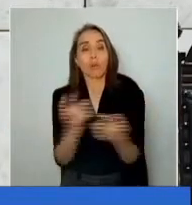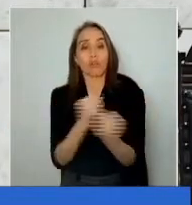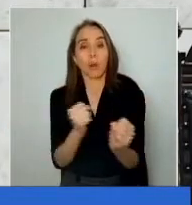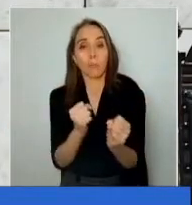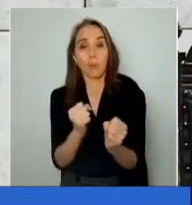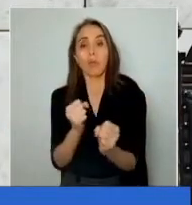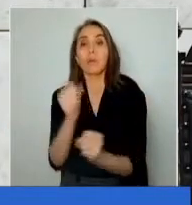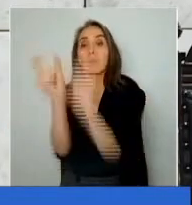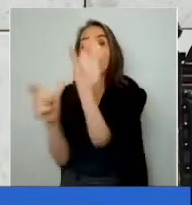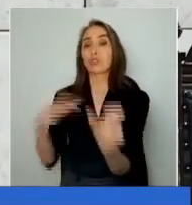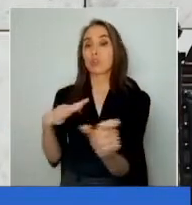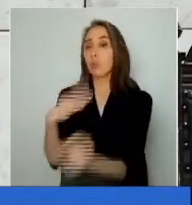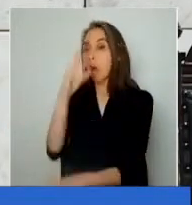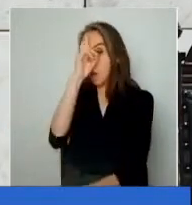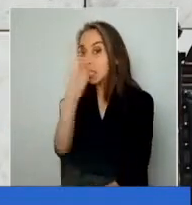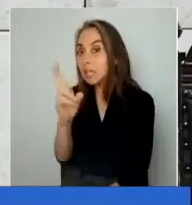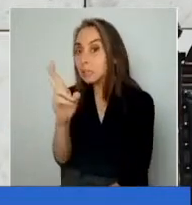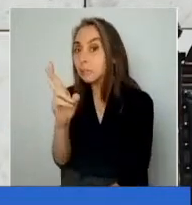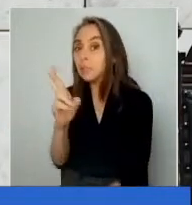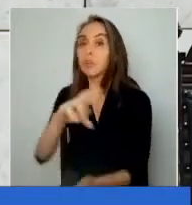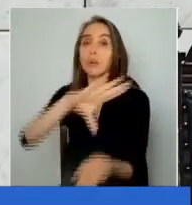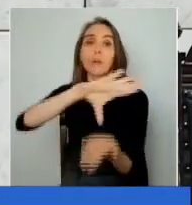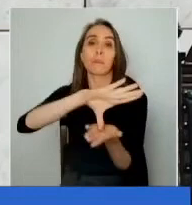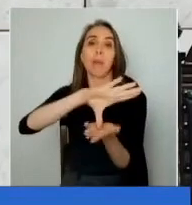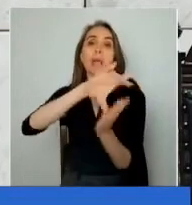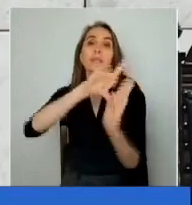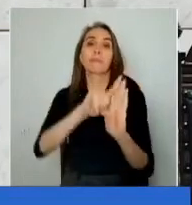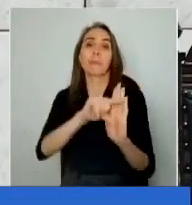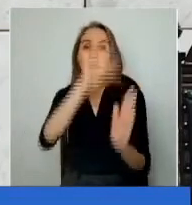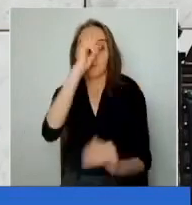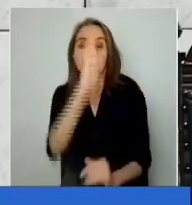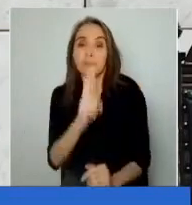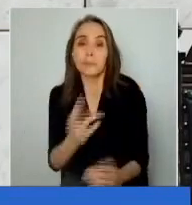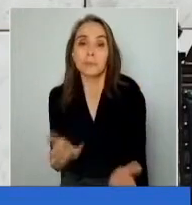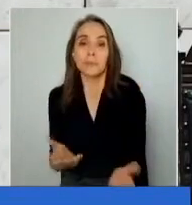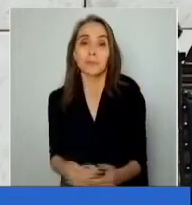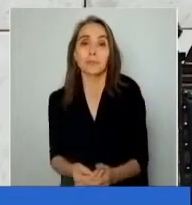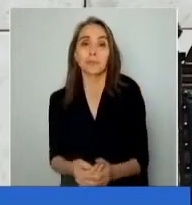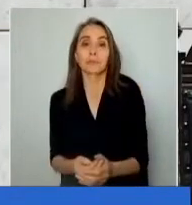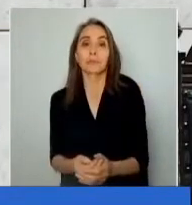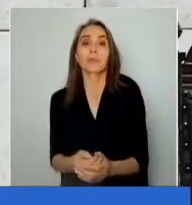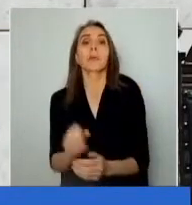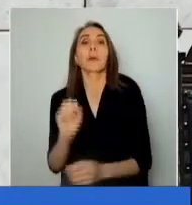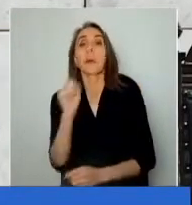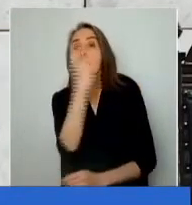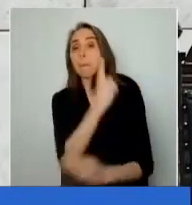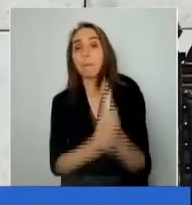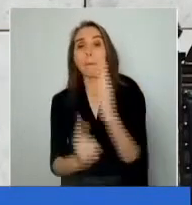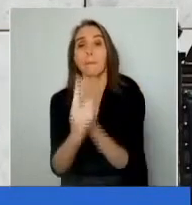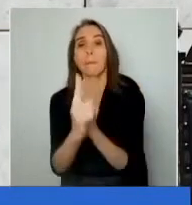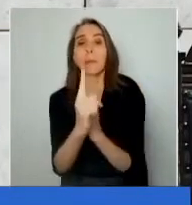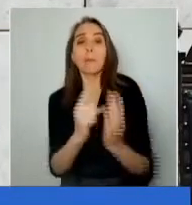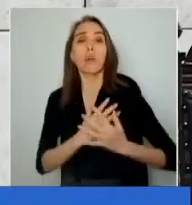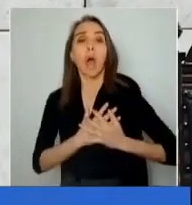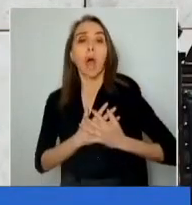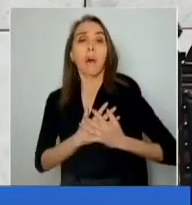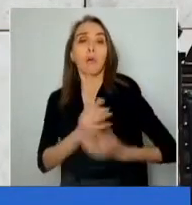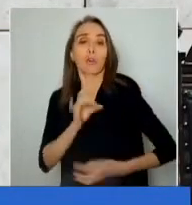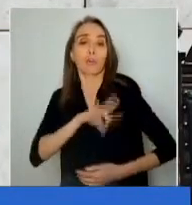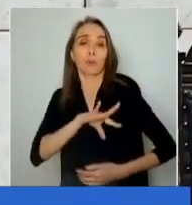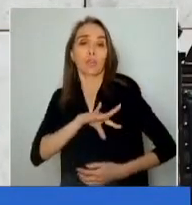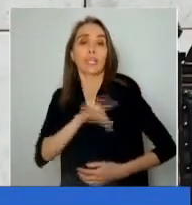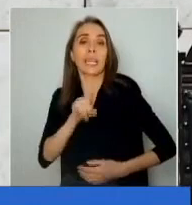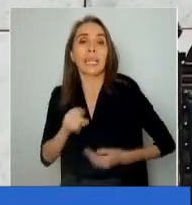el país mucho menos antepongamos el amor a Chile como el caudal creador